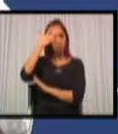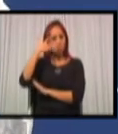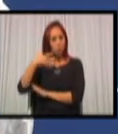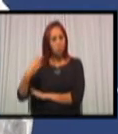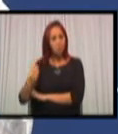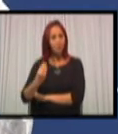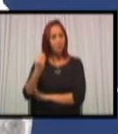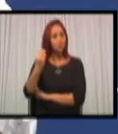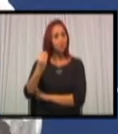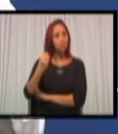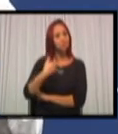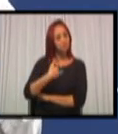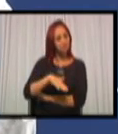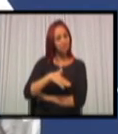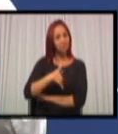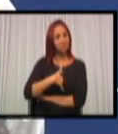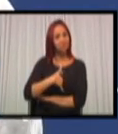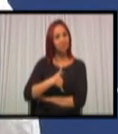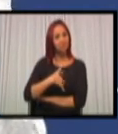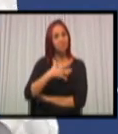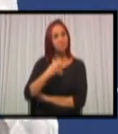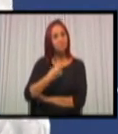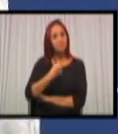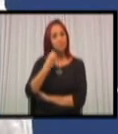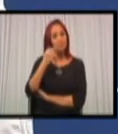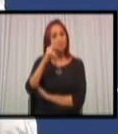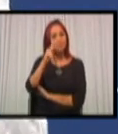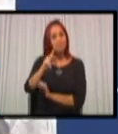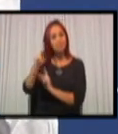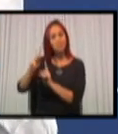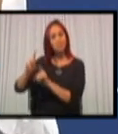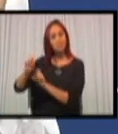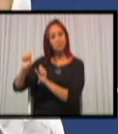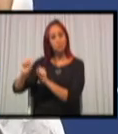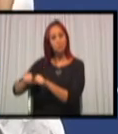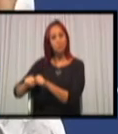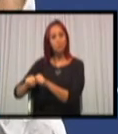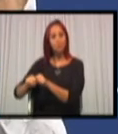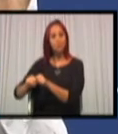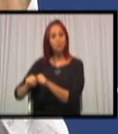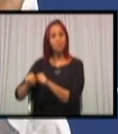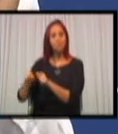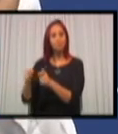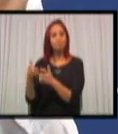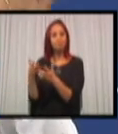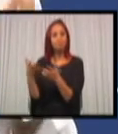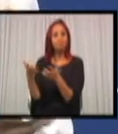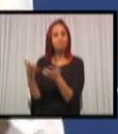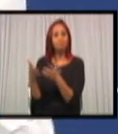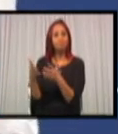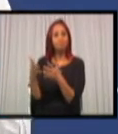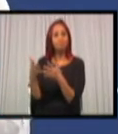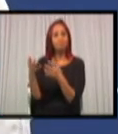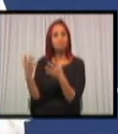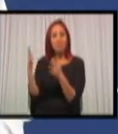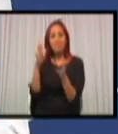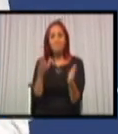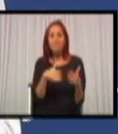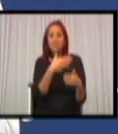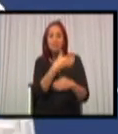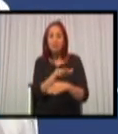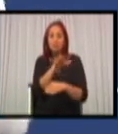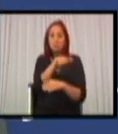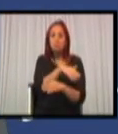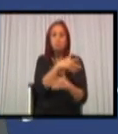muchas personas que se pueden desarrollar